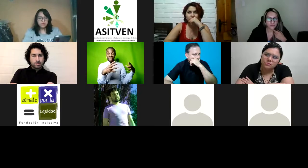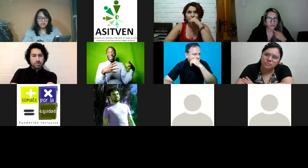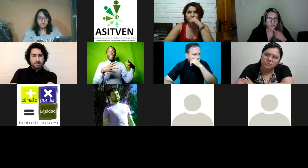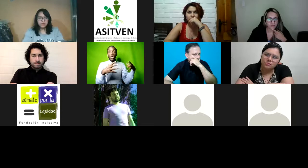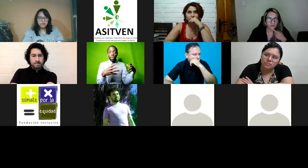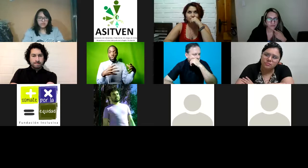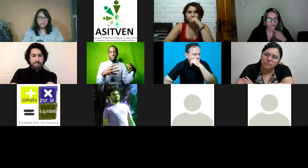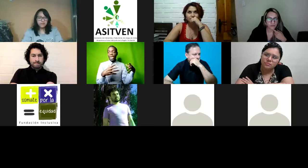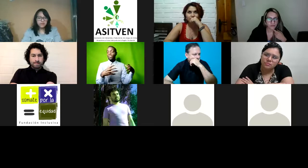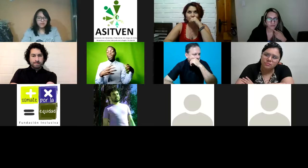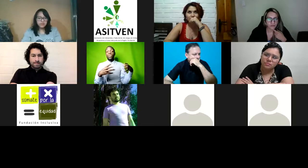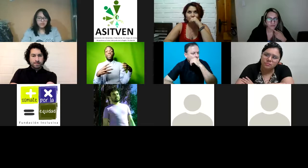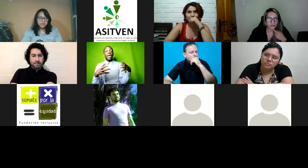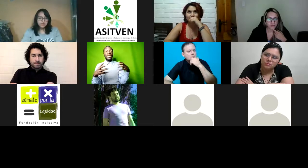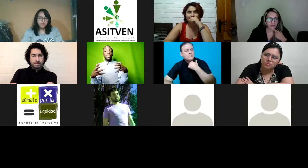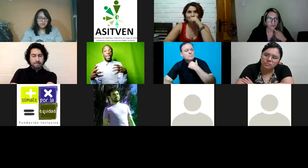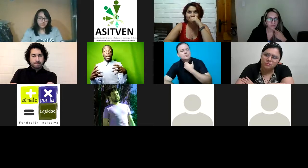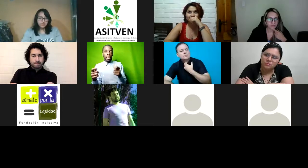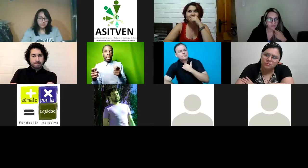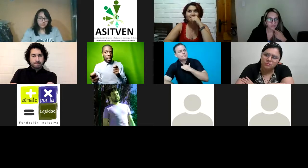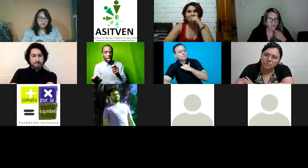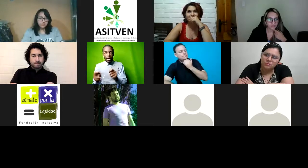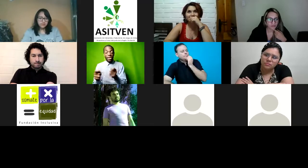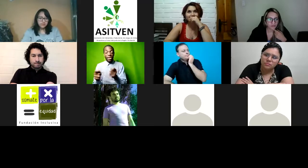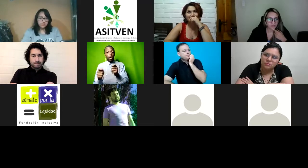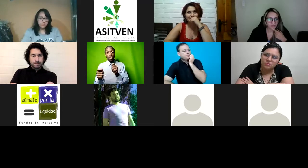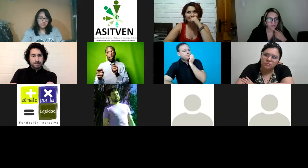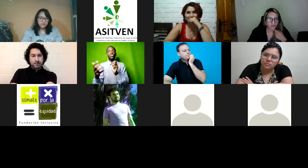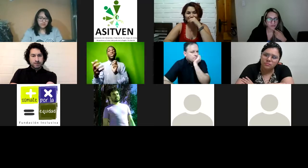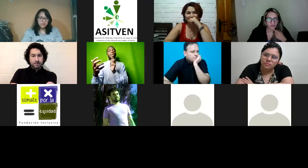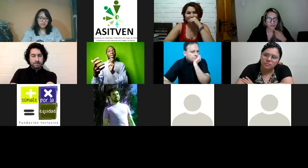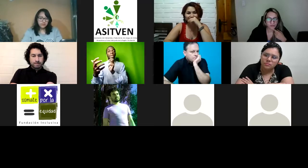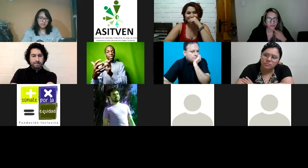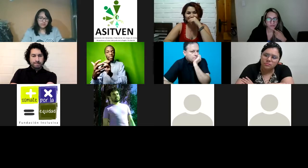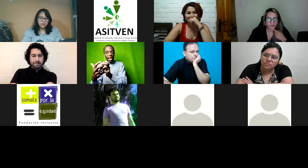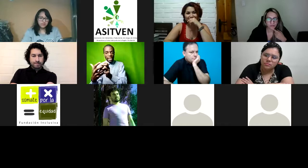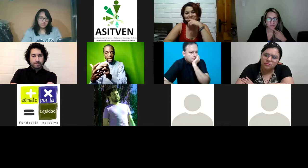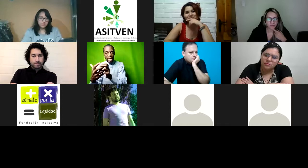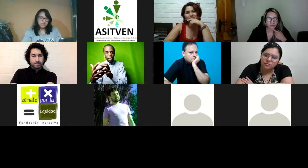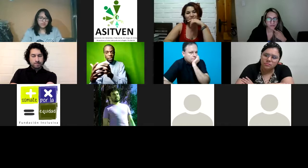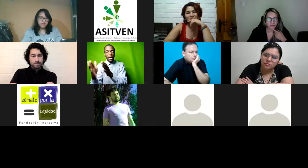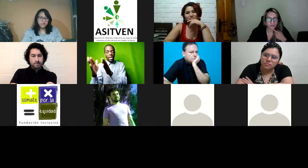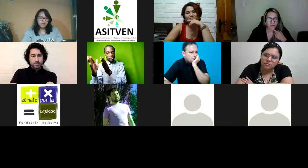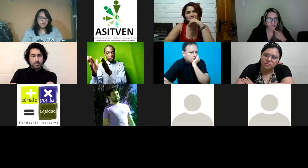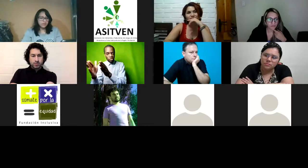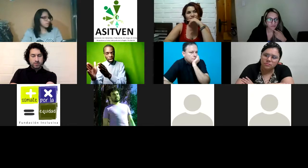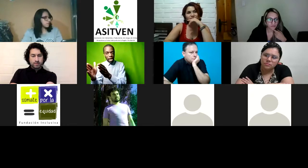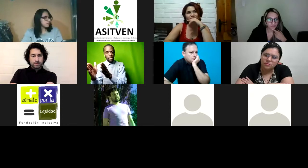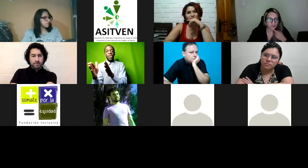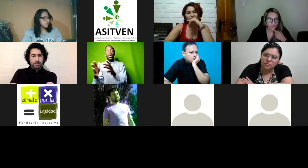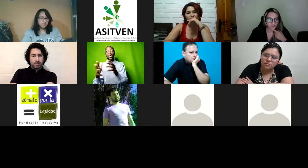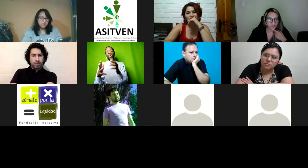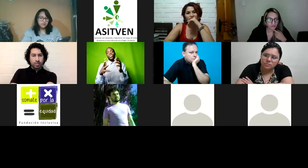Esa versión europea, cuando iban a Dinamarca, tenían que darle ciertos acomodos para satisfacer las necesidades lingüísticas de los sordos de